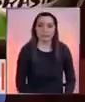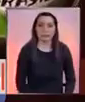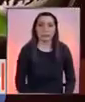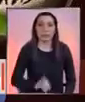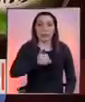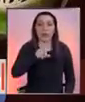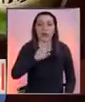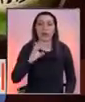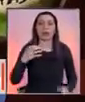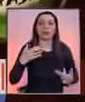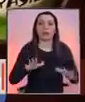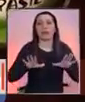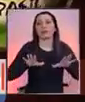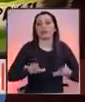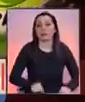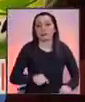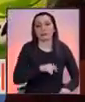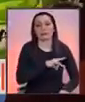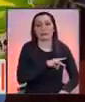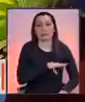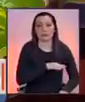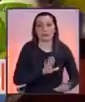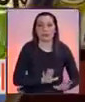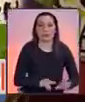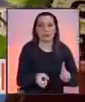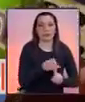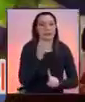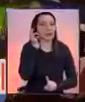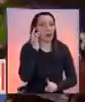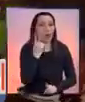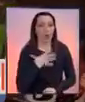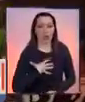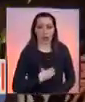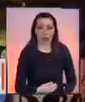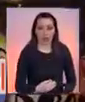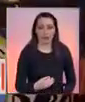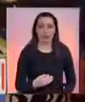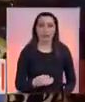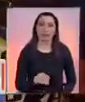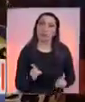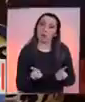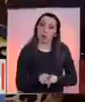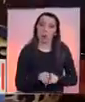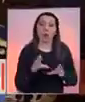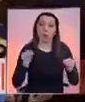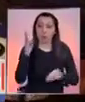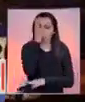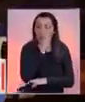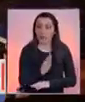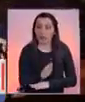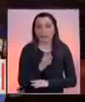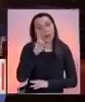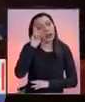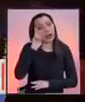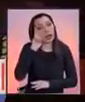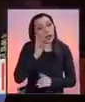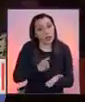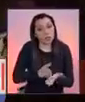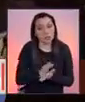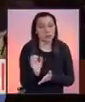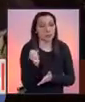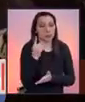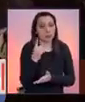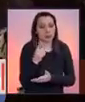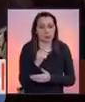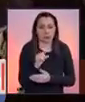Jorge ya echó raíces en esta tierra, está casado con una chilena y tiene dos hijos. Al igual que para muchos brasileños, recuerda que al principio